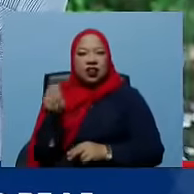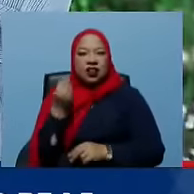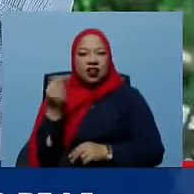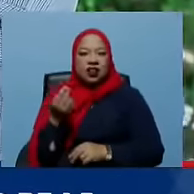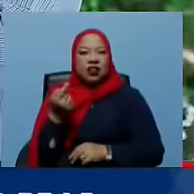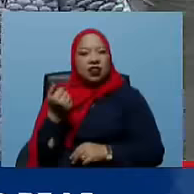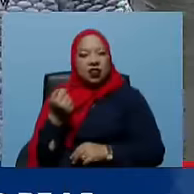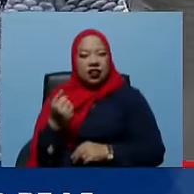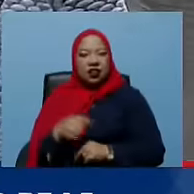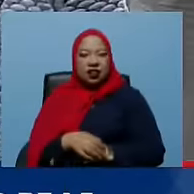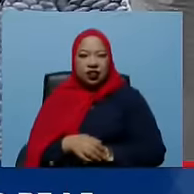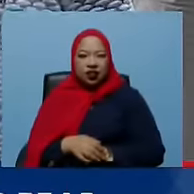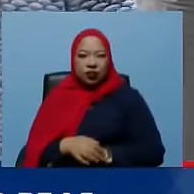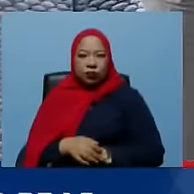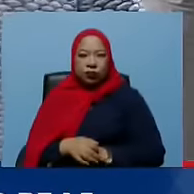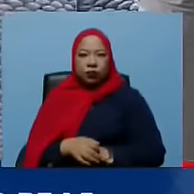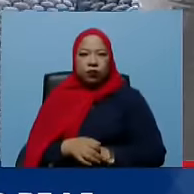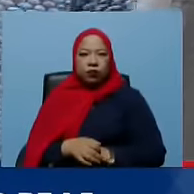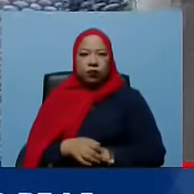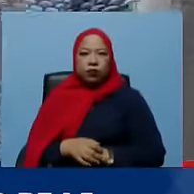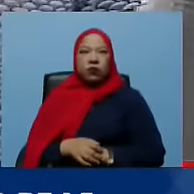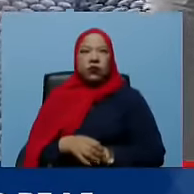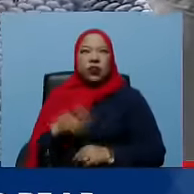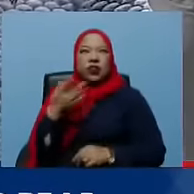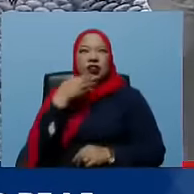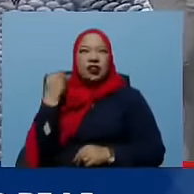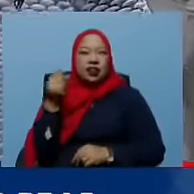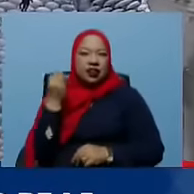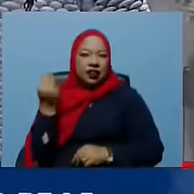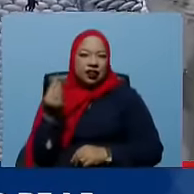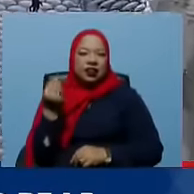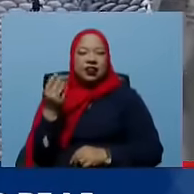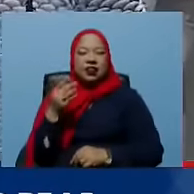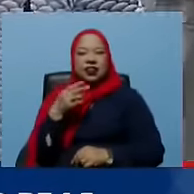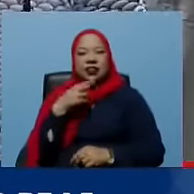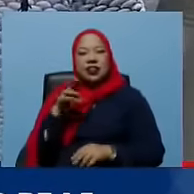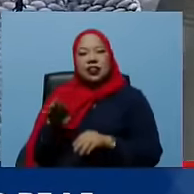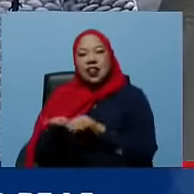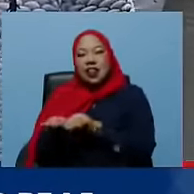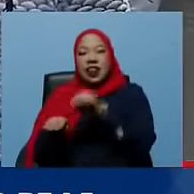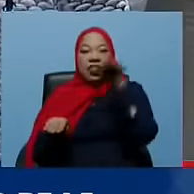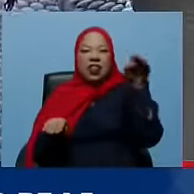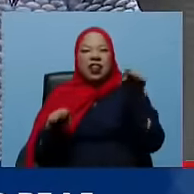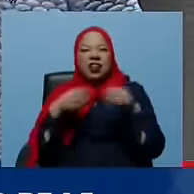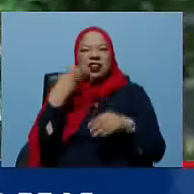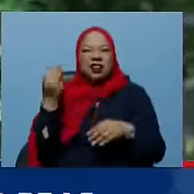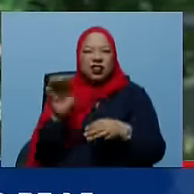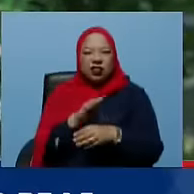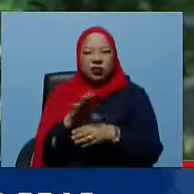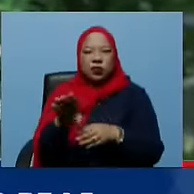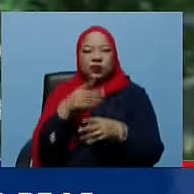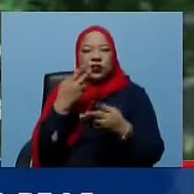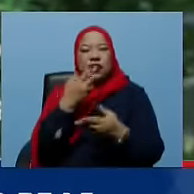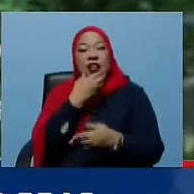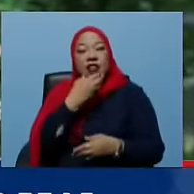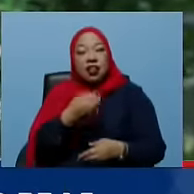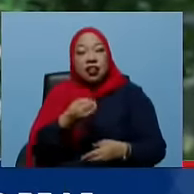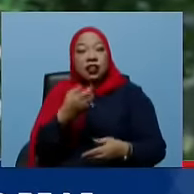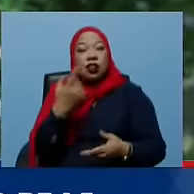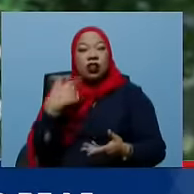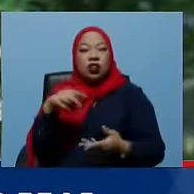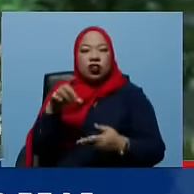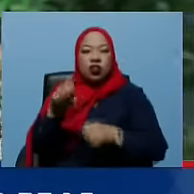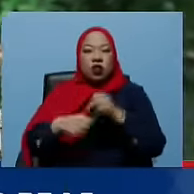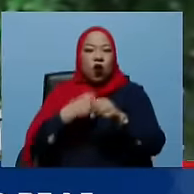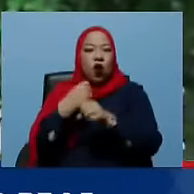poco más creciditos, con la canción que va a marcar las Navidades.